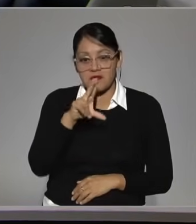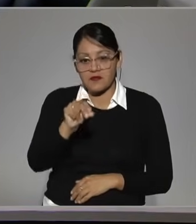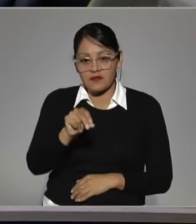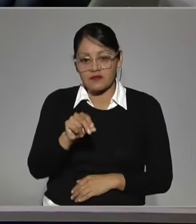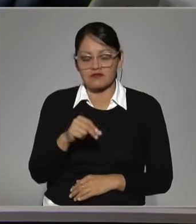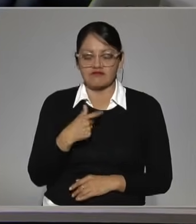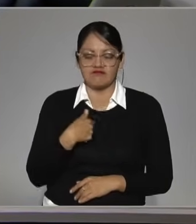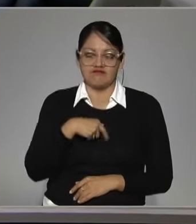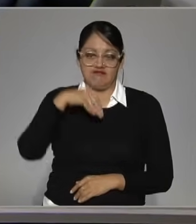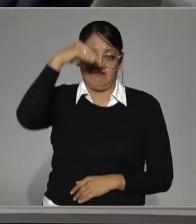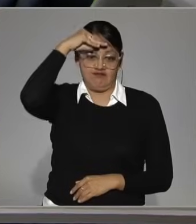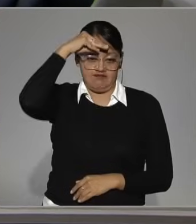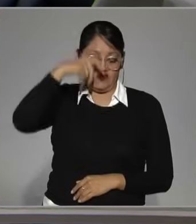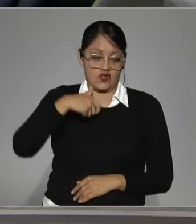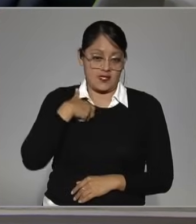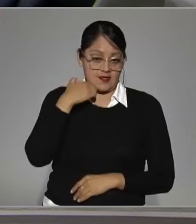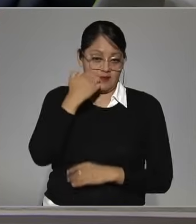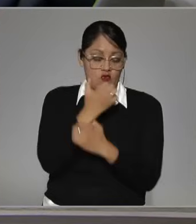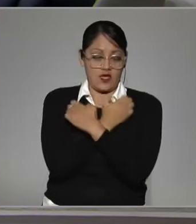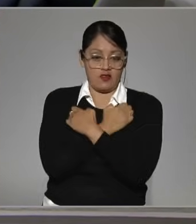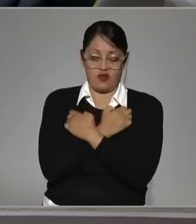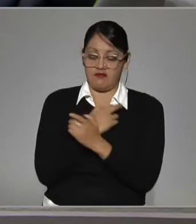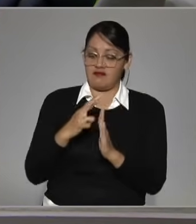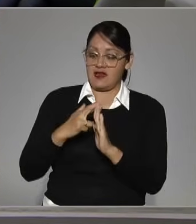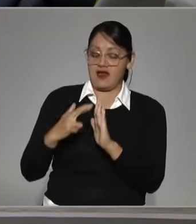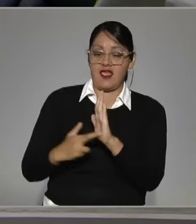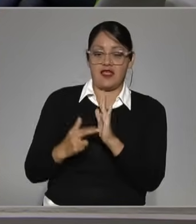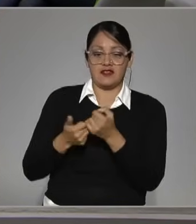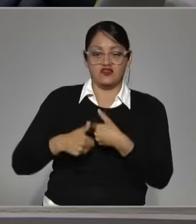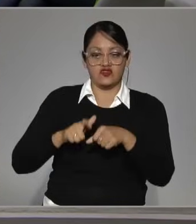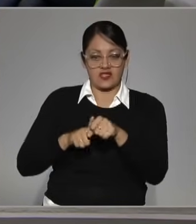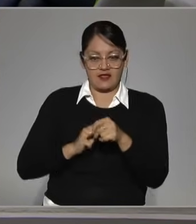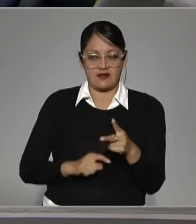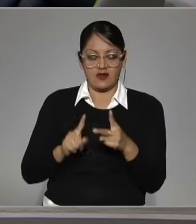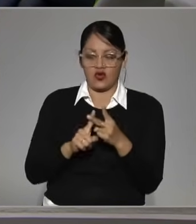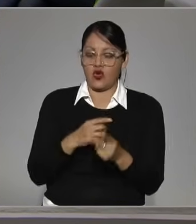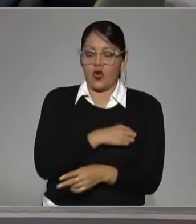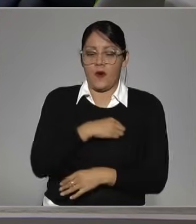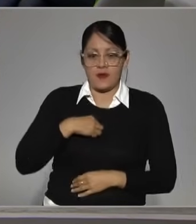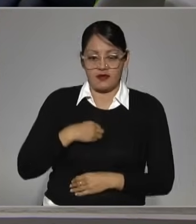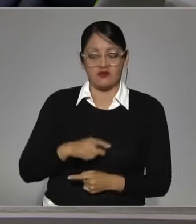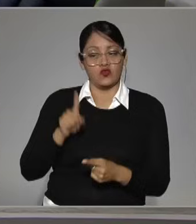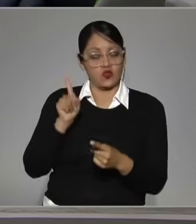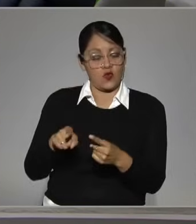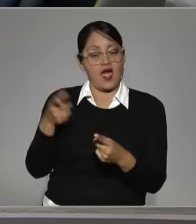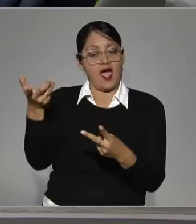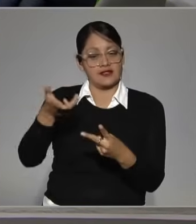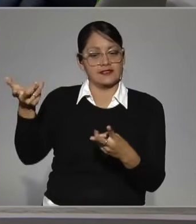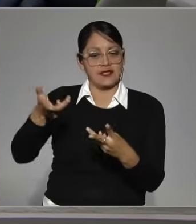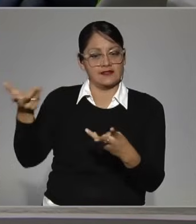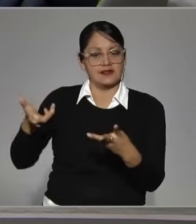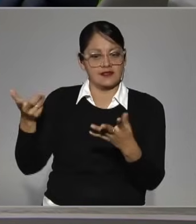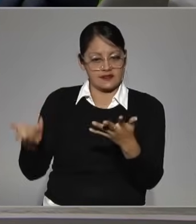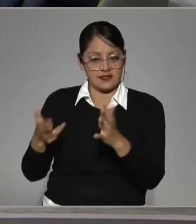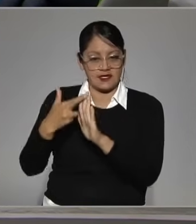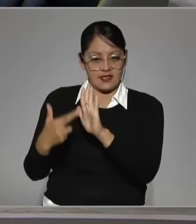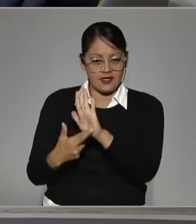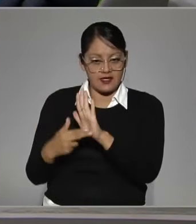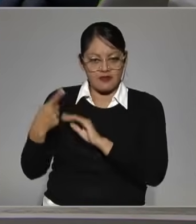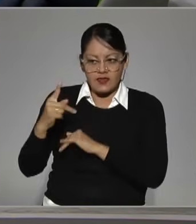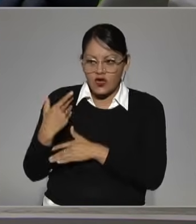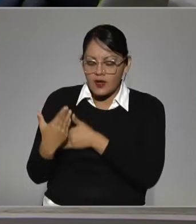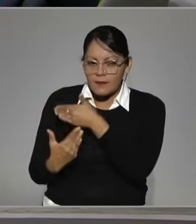es pretender educar con normas de socialización o con obligaciones. Haz esto, haz lo otro, son las reglas, pero no hay un